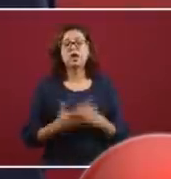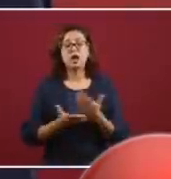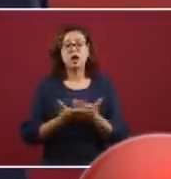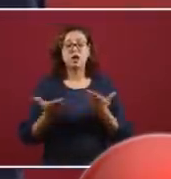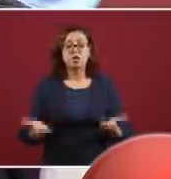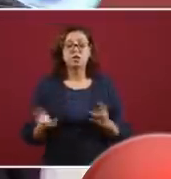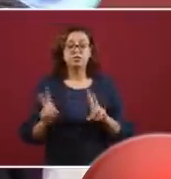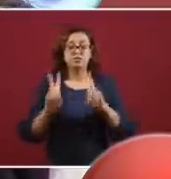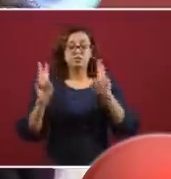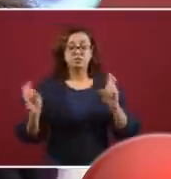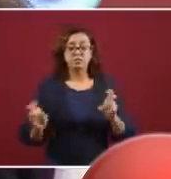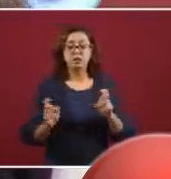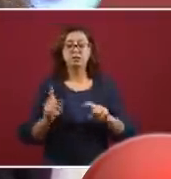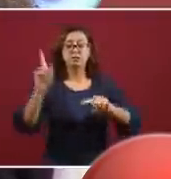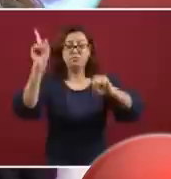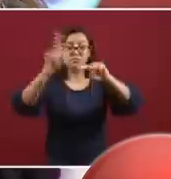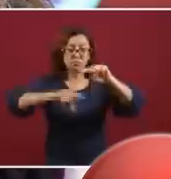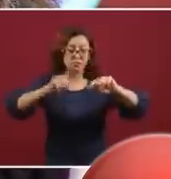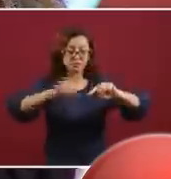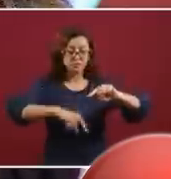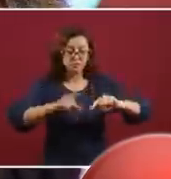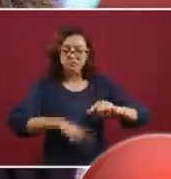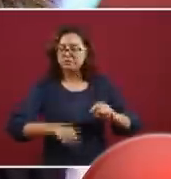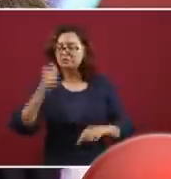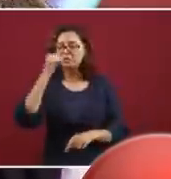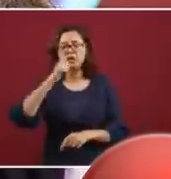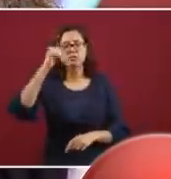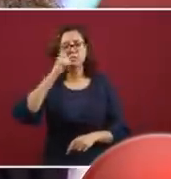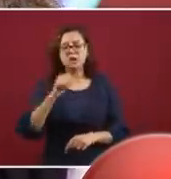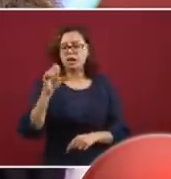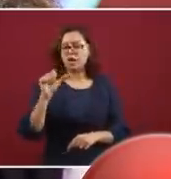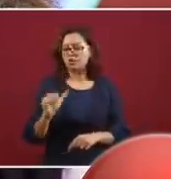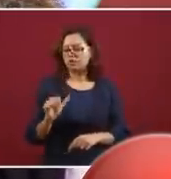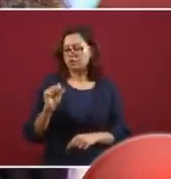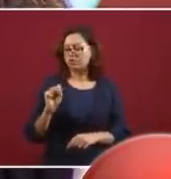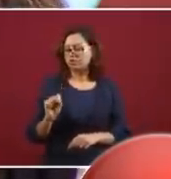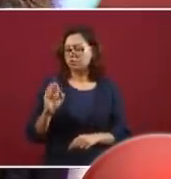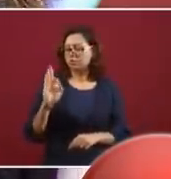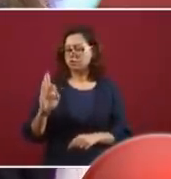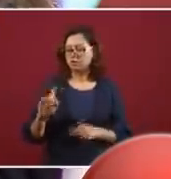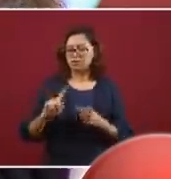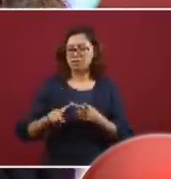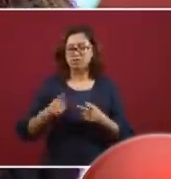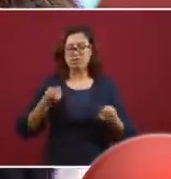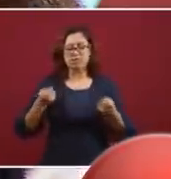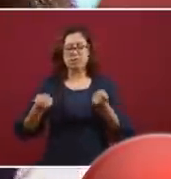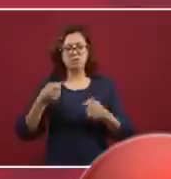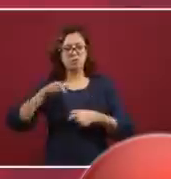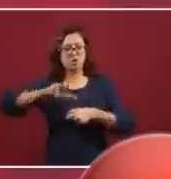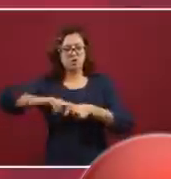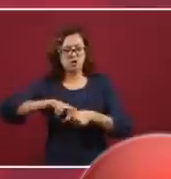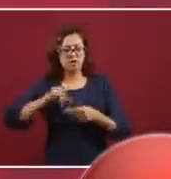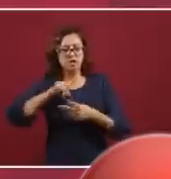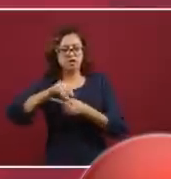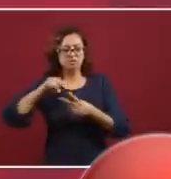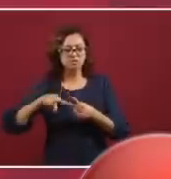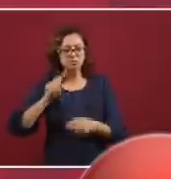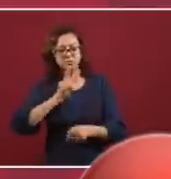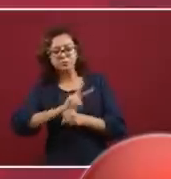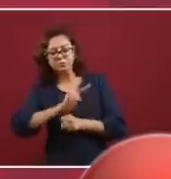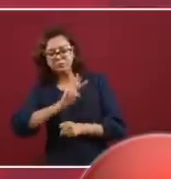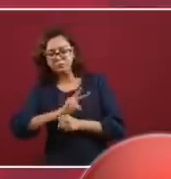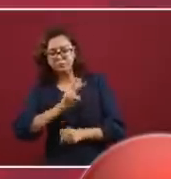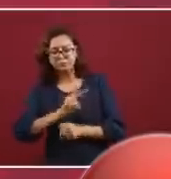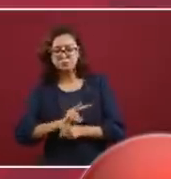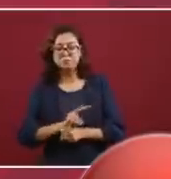siempre son supervisadas por la Auditoría Superior de la Federación y por el órgano interno de control, y es más, también cuando no estamos